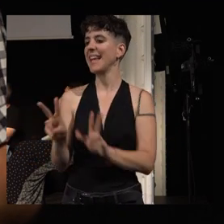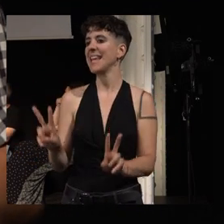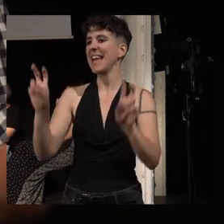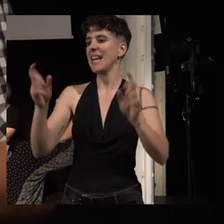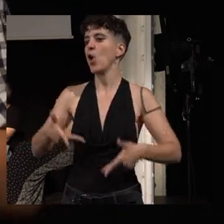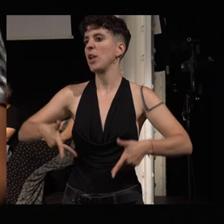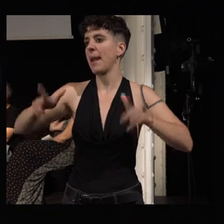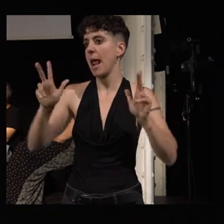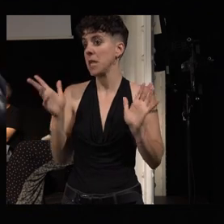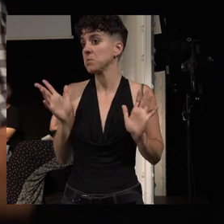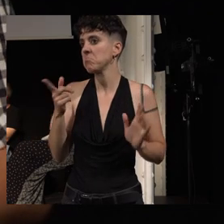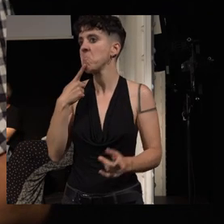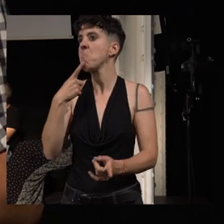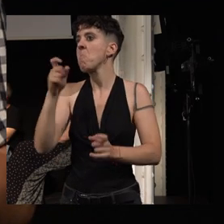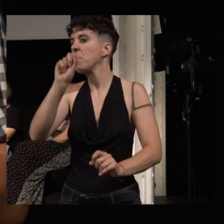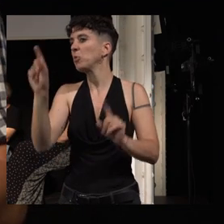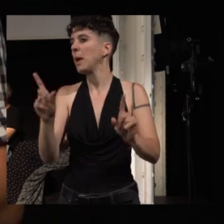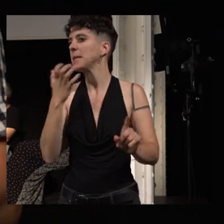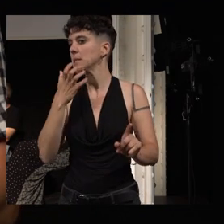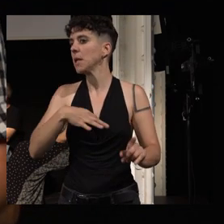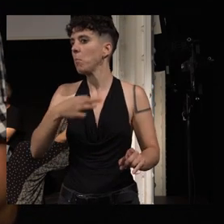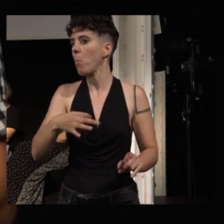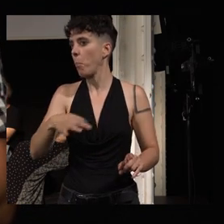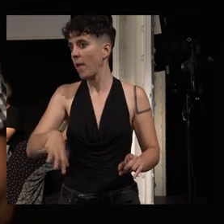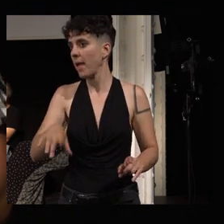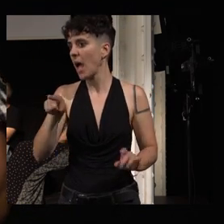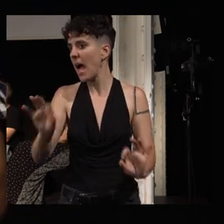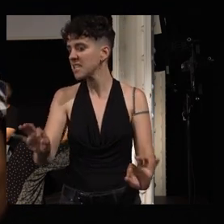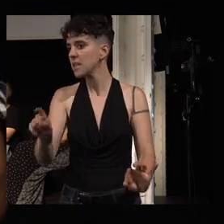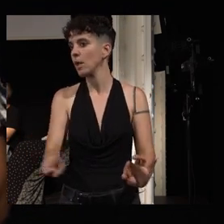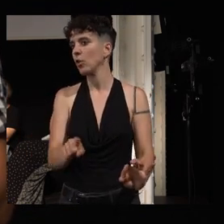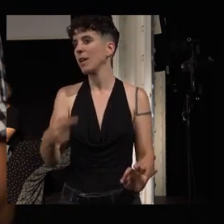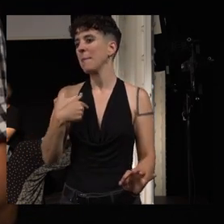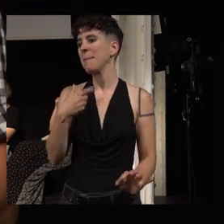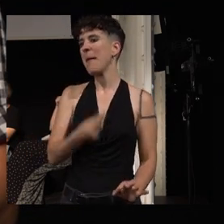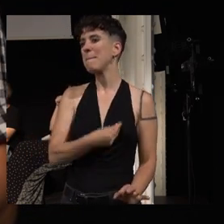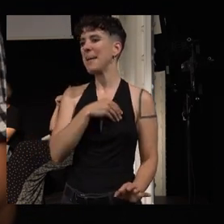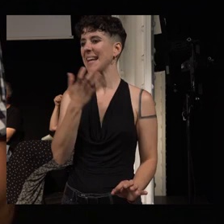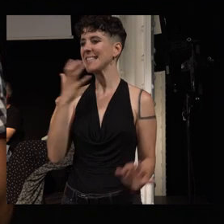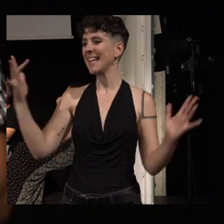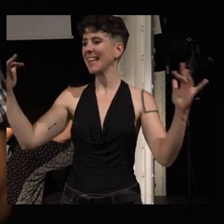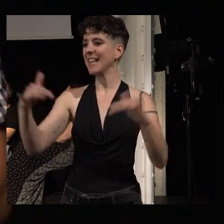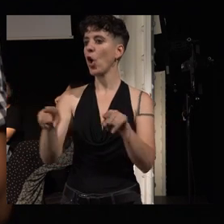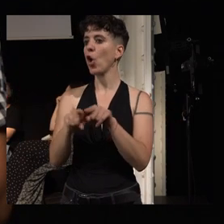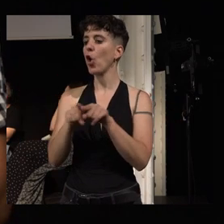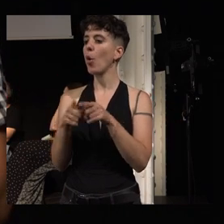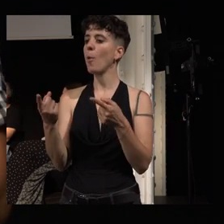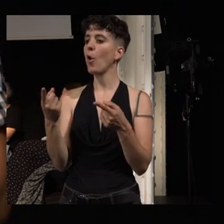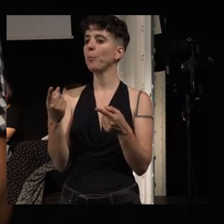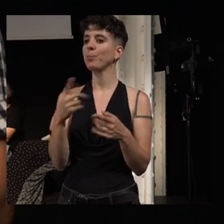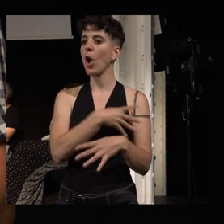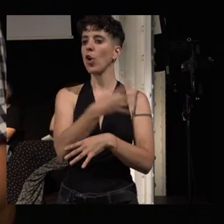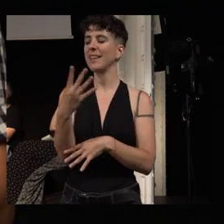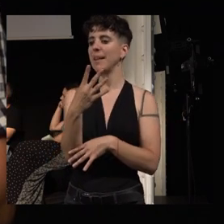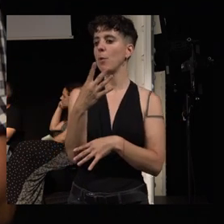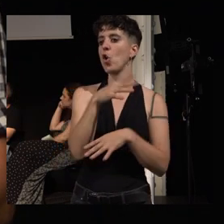podía ser así, ¿no? Y a mí me daría mucha pena que este encuentro pues, pudiera acabar convertirse en un acto de conciliación entre colectivos LGTB